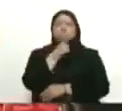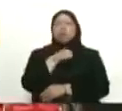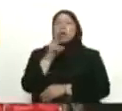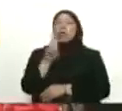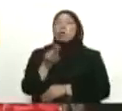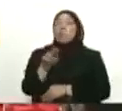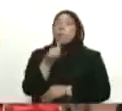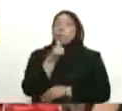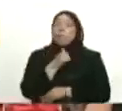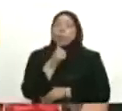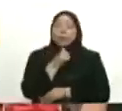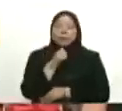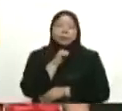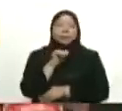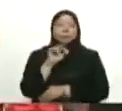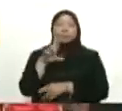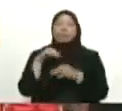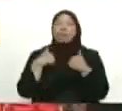jamás